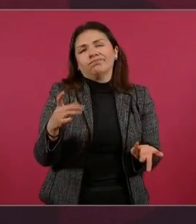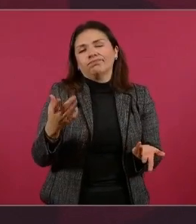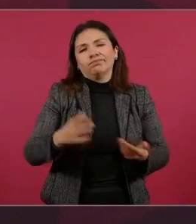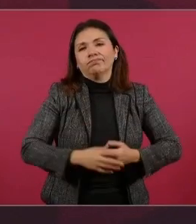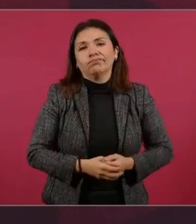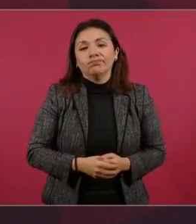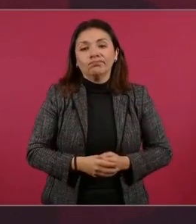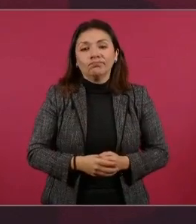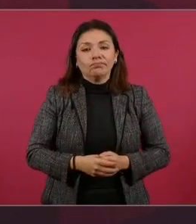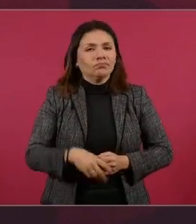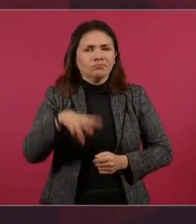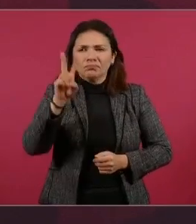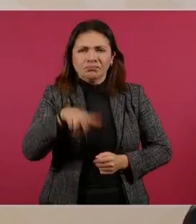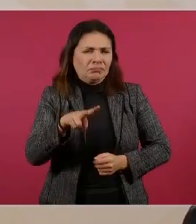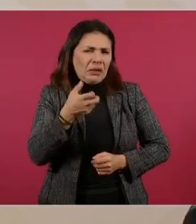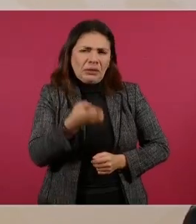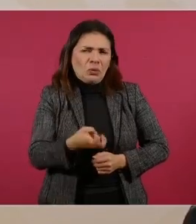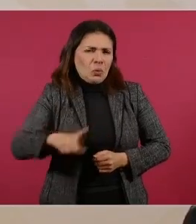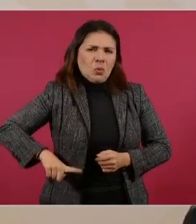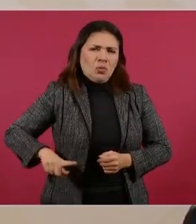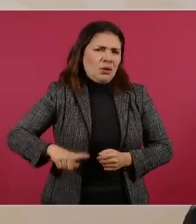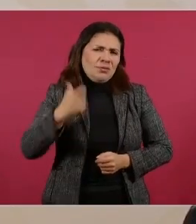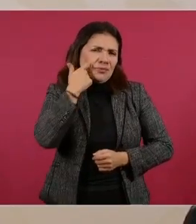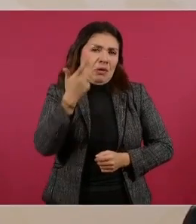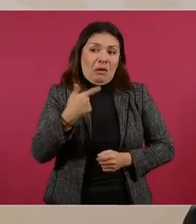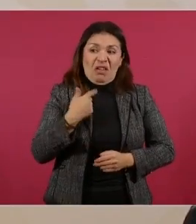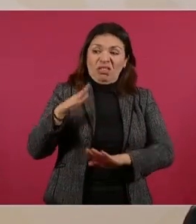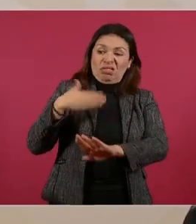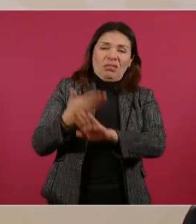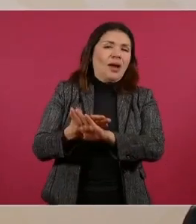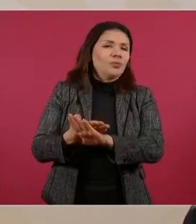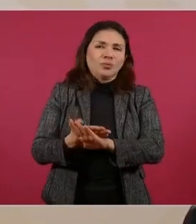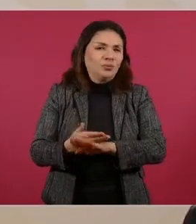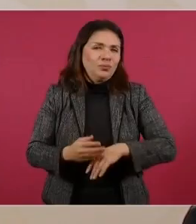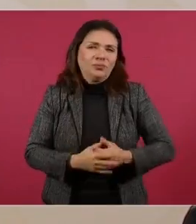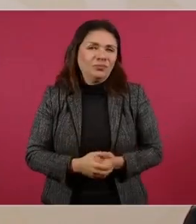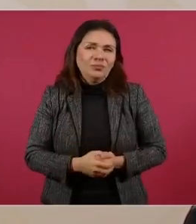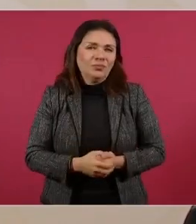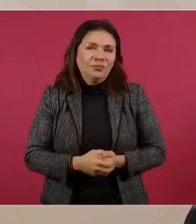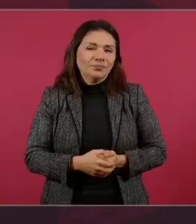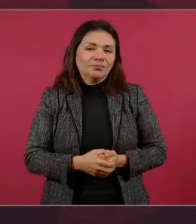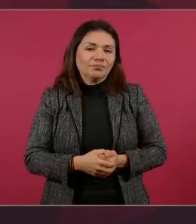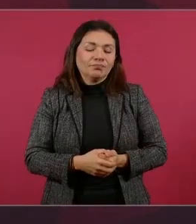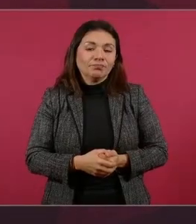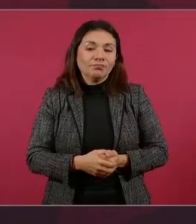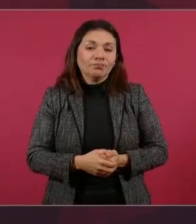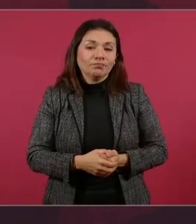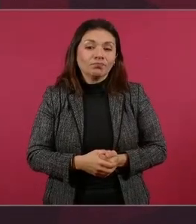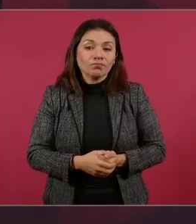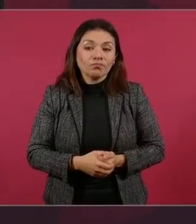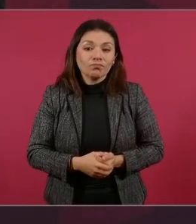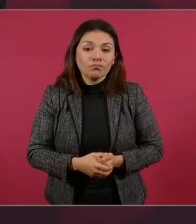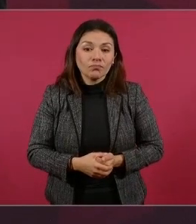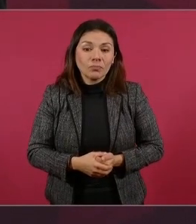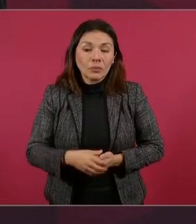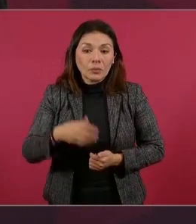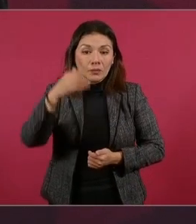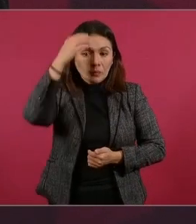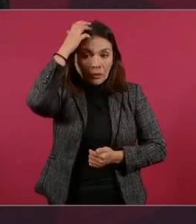cuadrado O sea no es así es que este